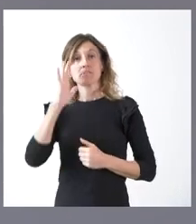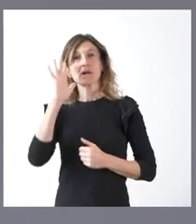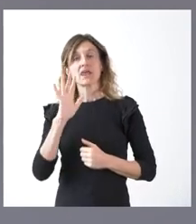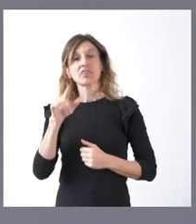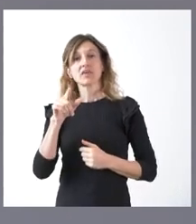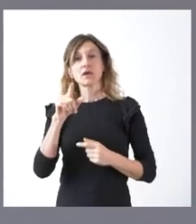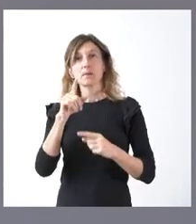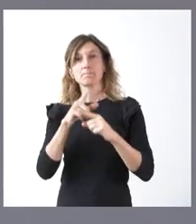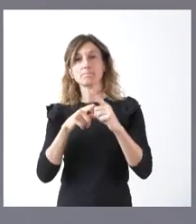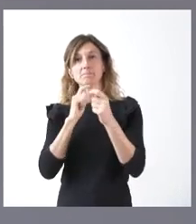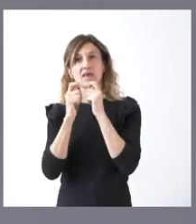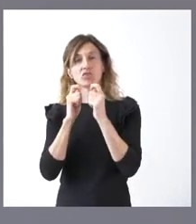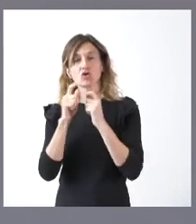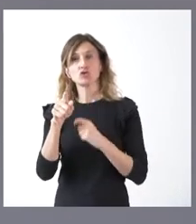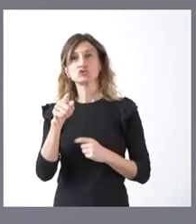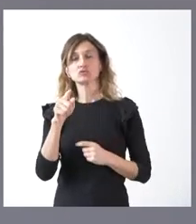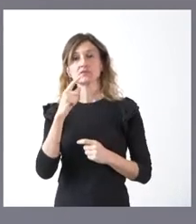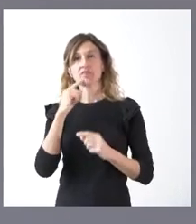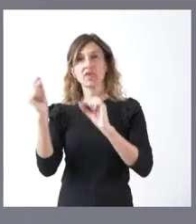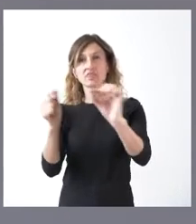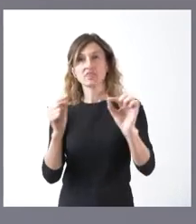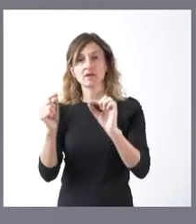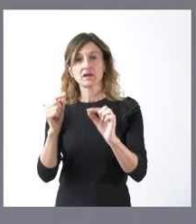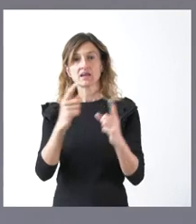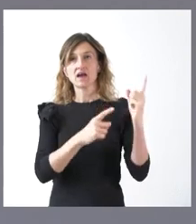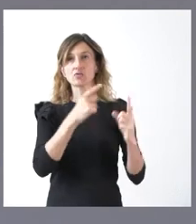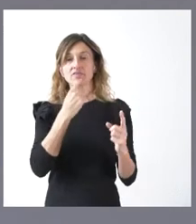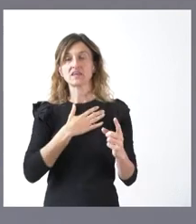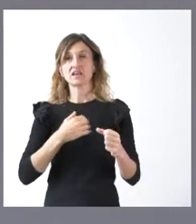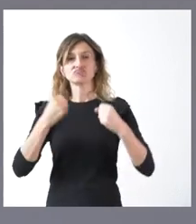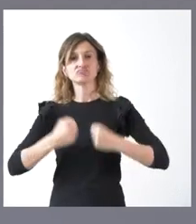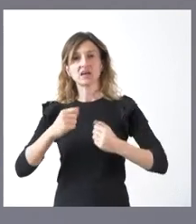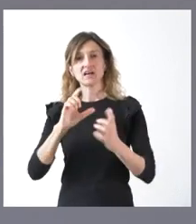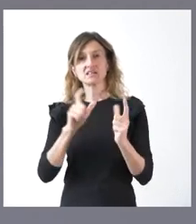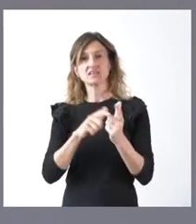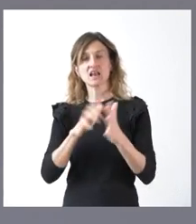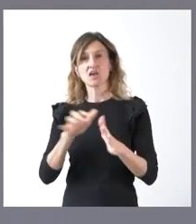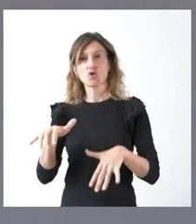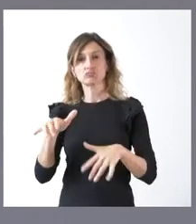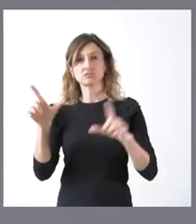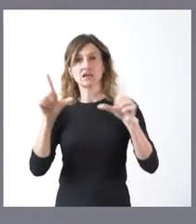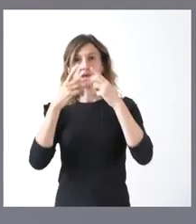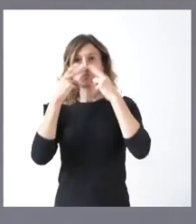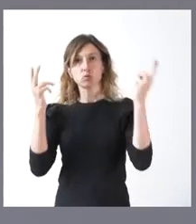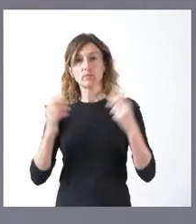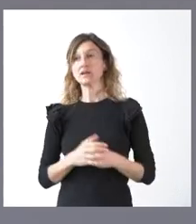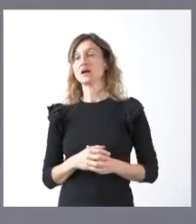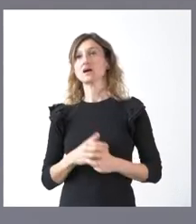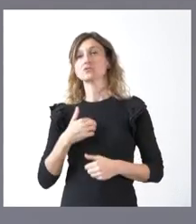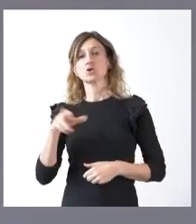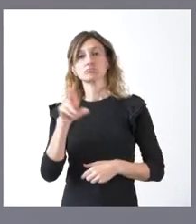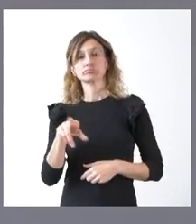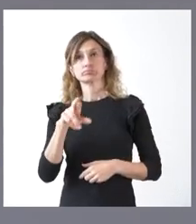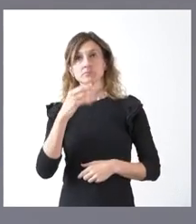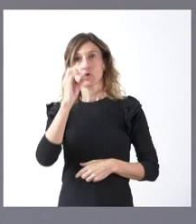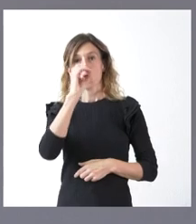algunos medios que a raíz de este debate que usted plantea están pidiendo que haya una televisión pública en Castilla y león y nosotros lo que estamos insistiendo es que